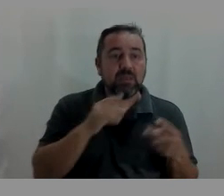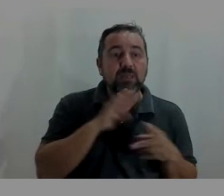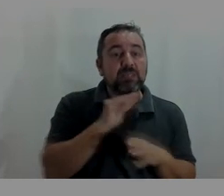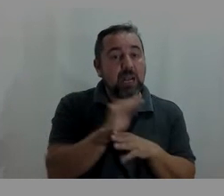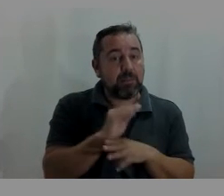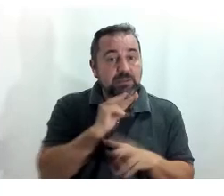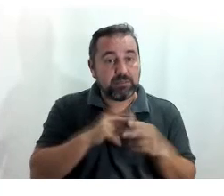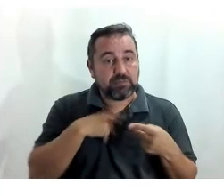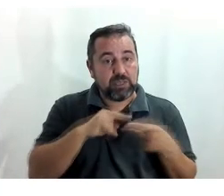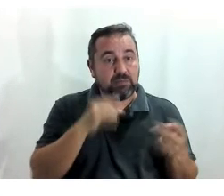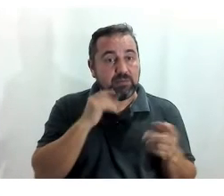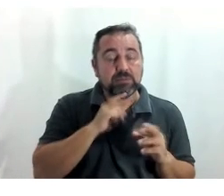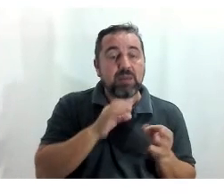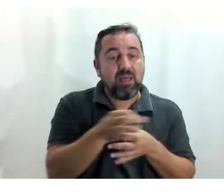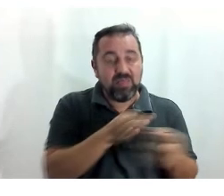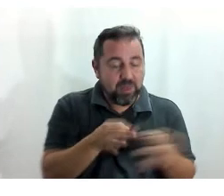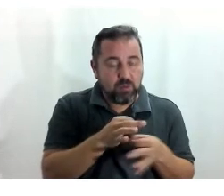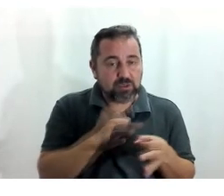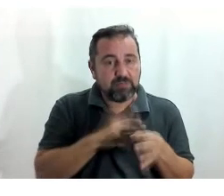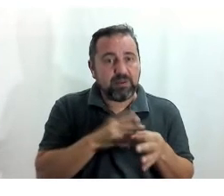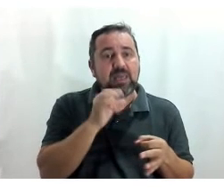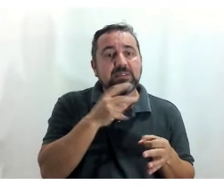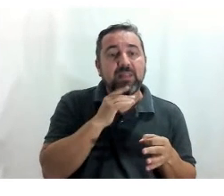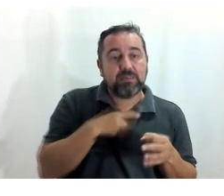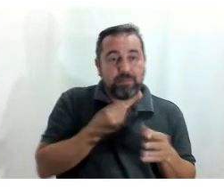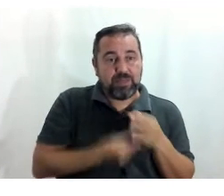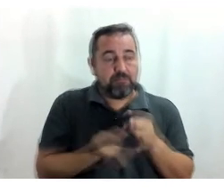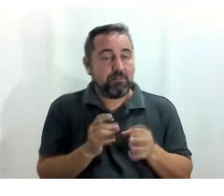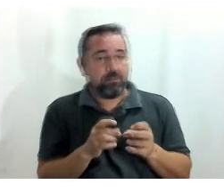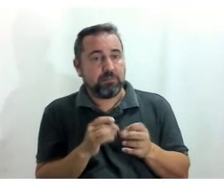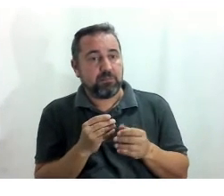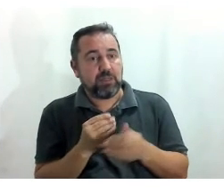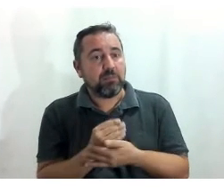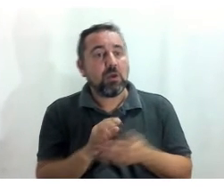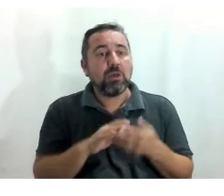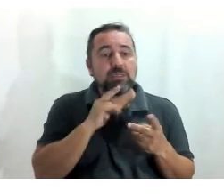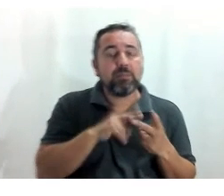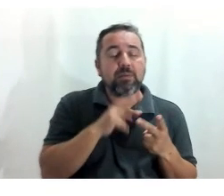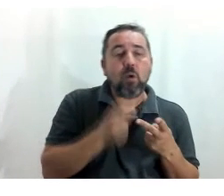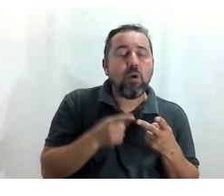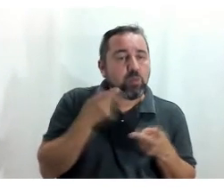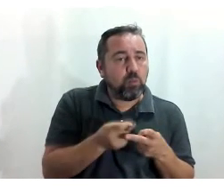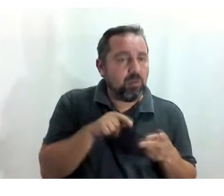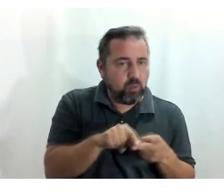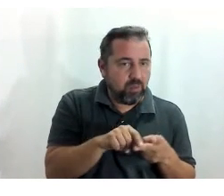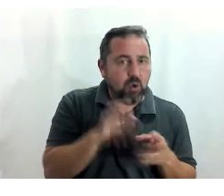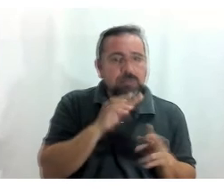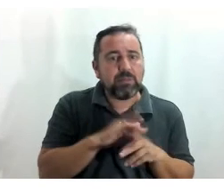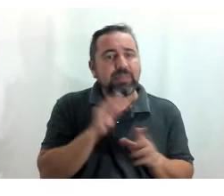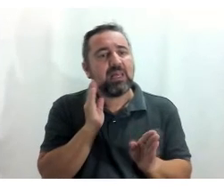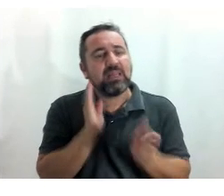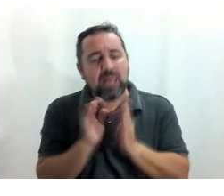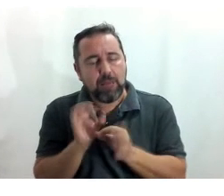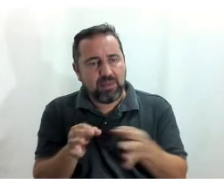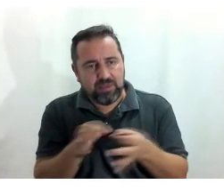genes, mediante células stem cells, células embrionarias o pluripotenciales inducidas, o terapia celular.